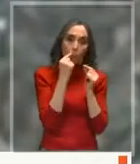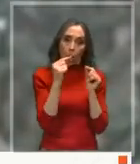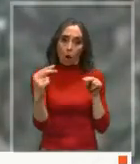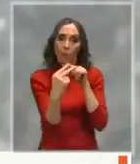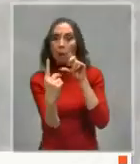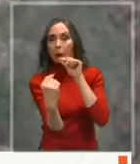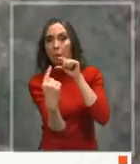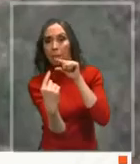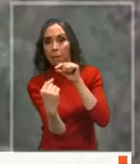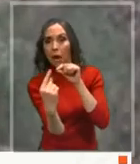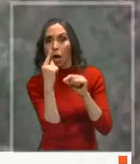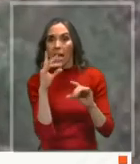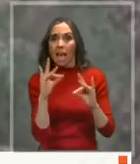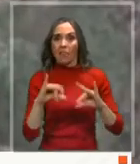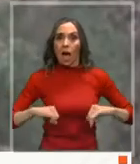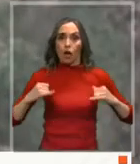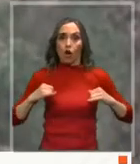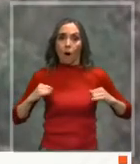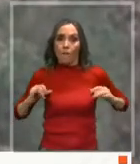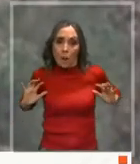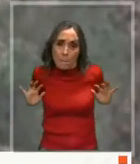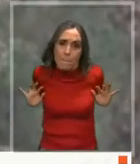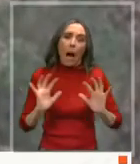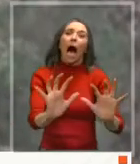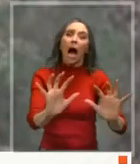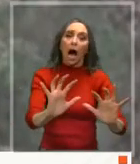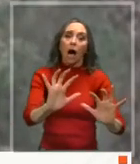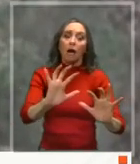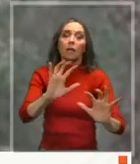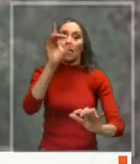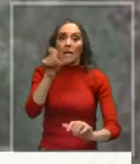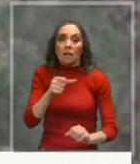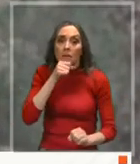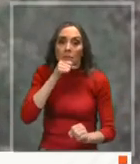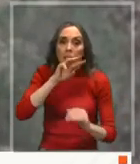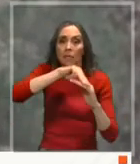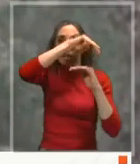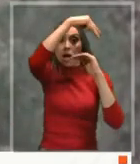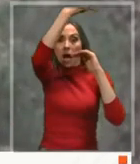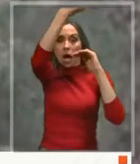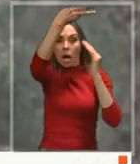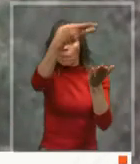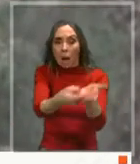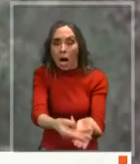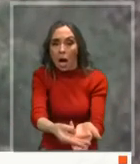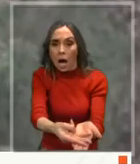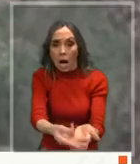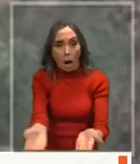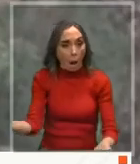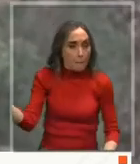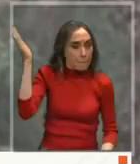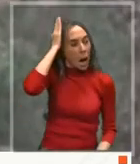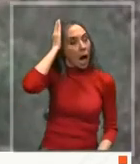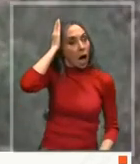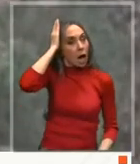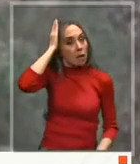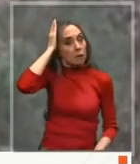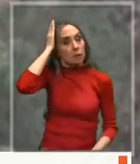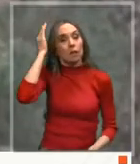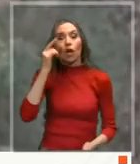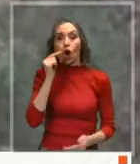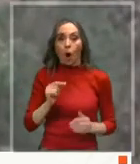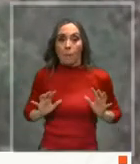de palabras, el más joven empujó con fuerza al adulto mayor, el que cayó pesadamente y se azotó la cabeza. Su